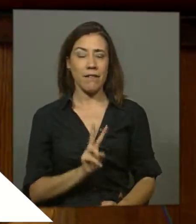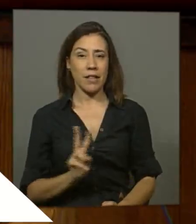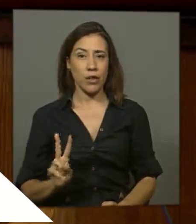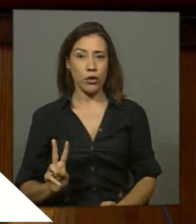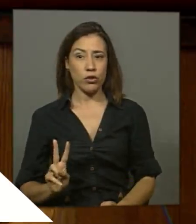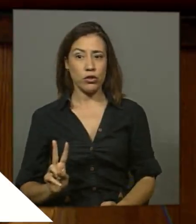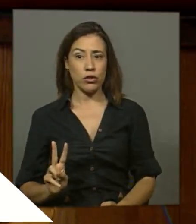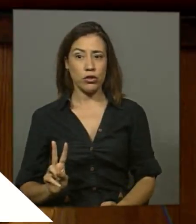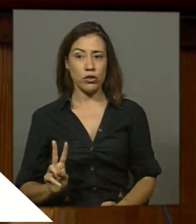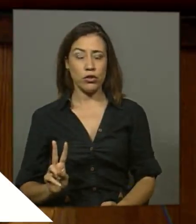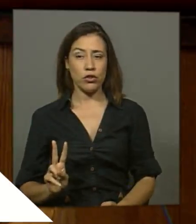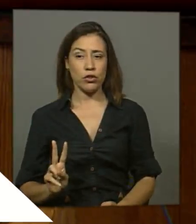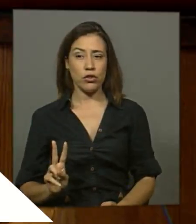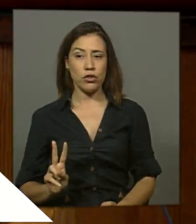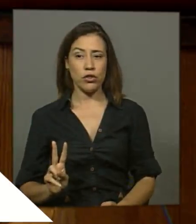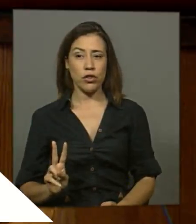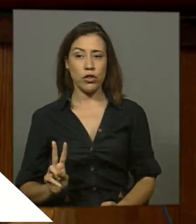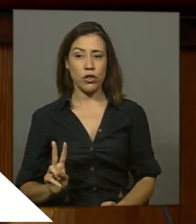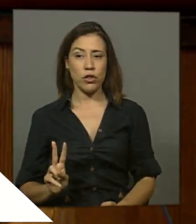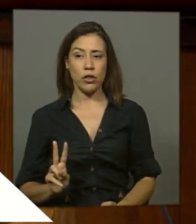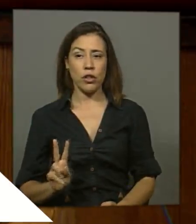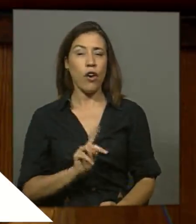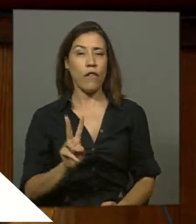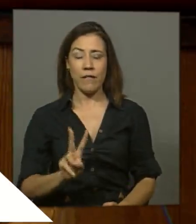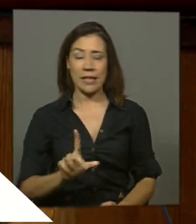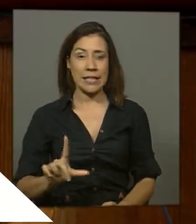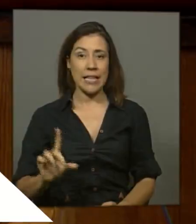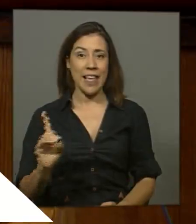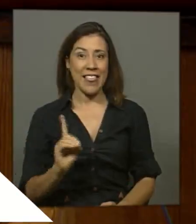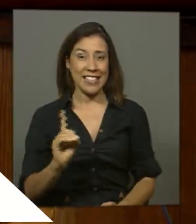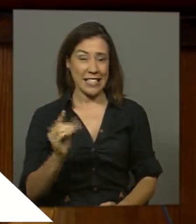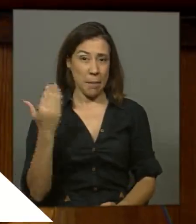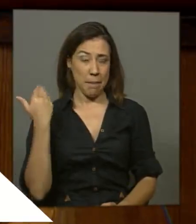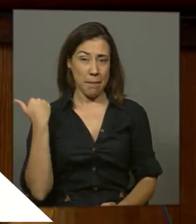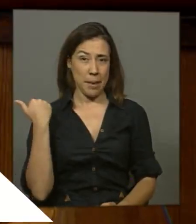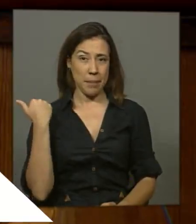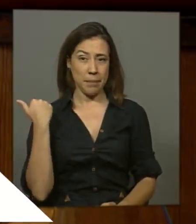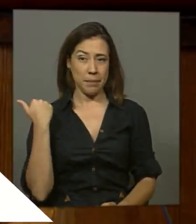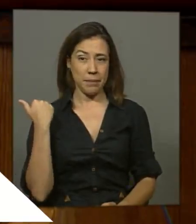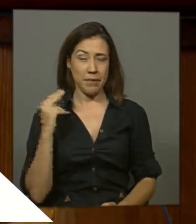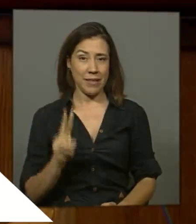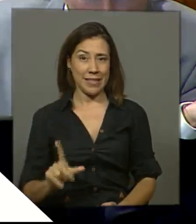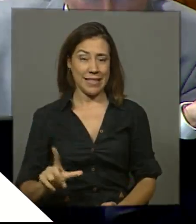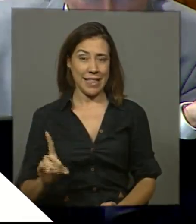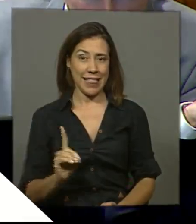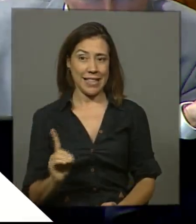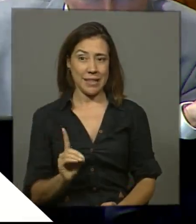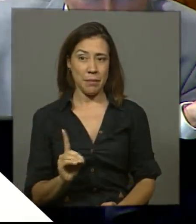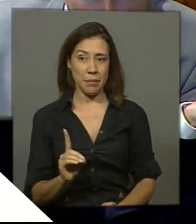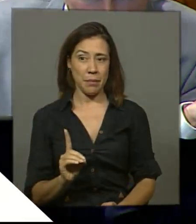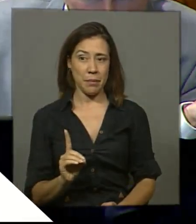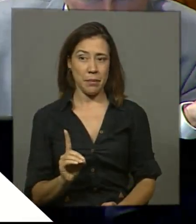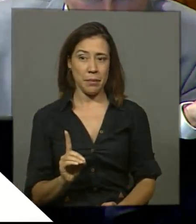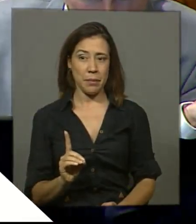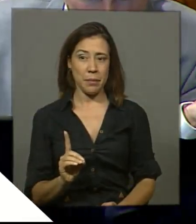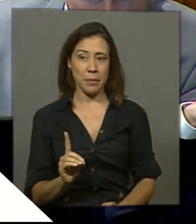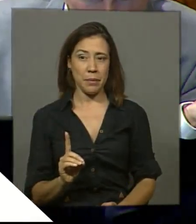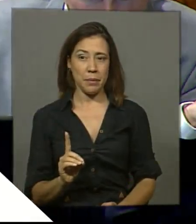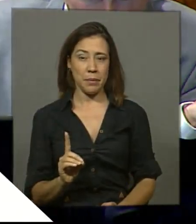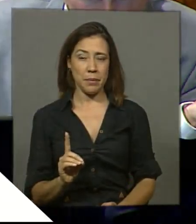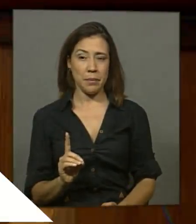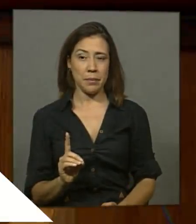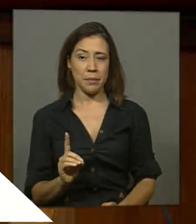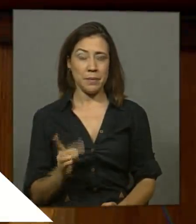de del 22 de el 27 de diciembre pasado el 27 de diciembre en la ciudad